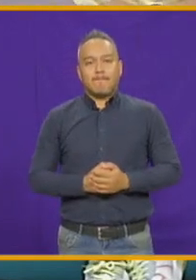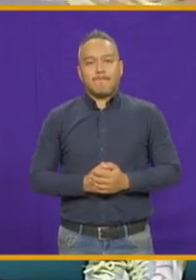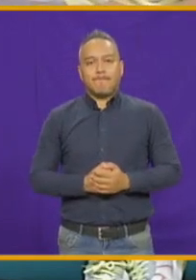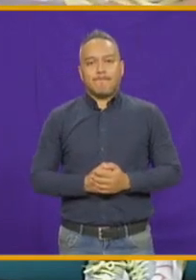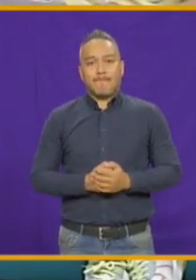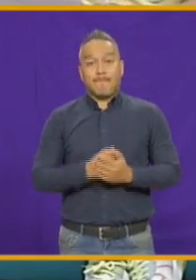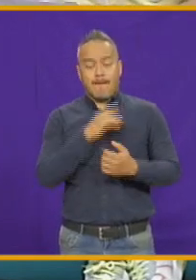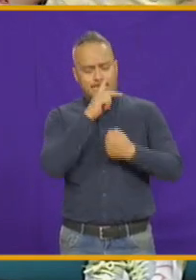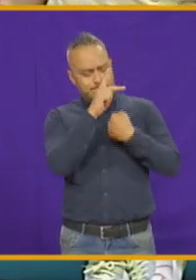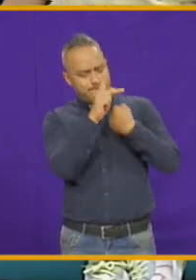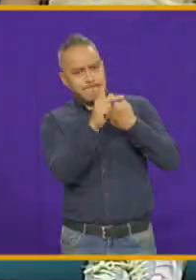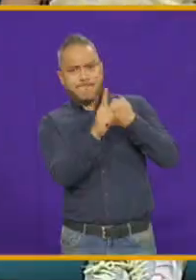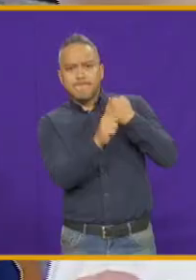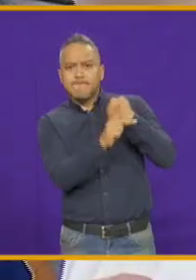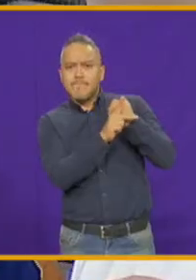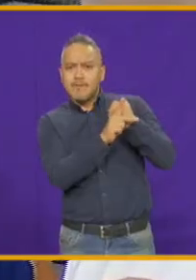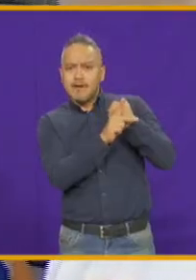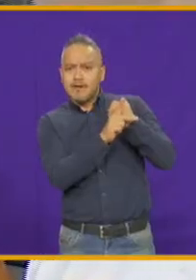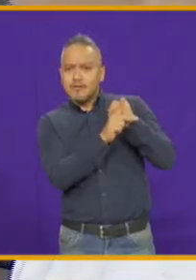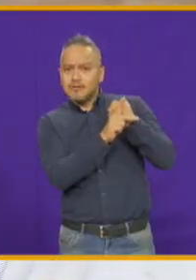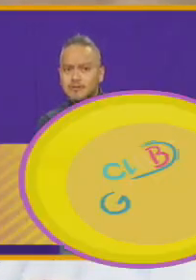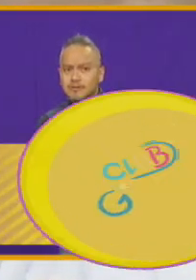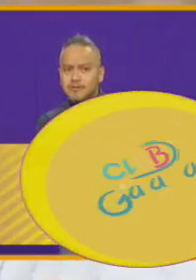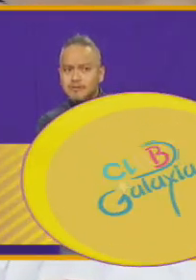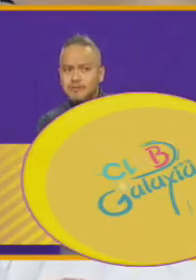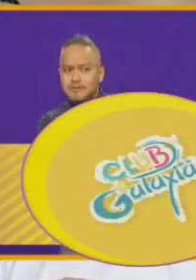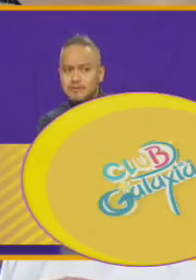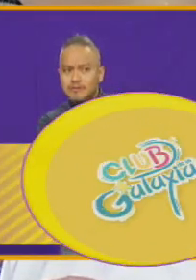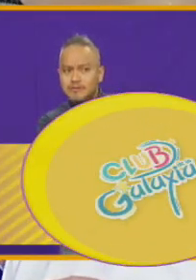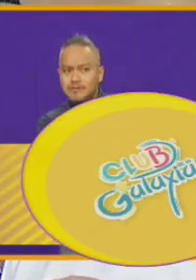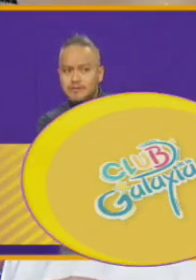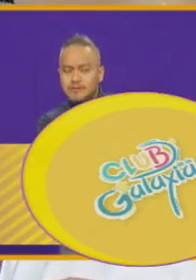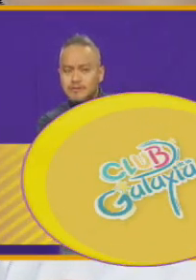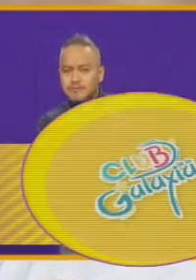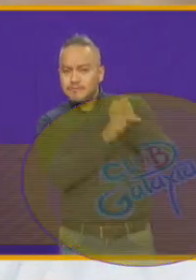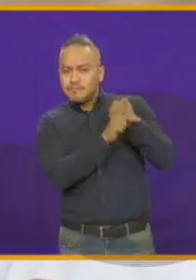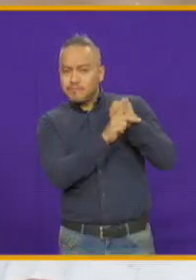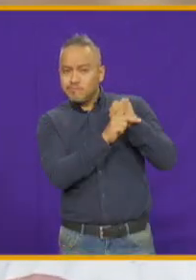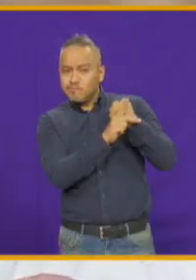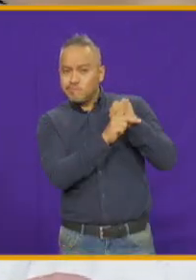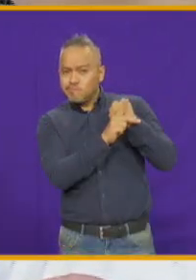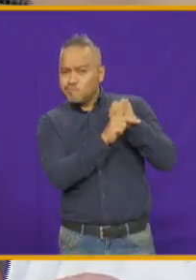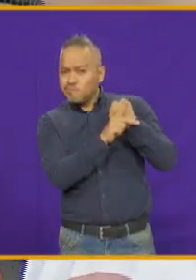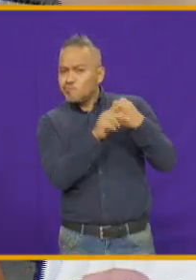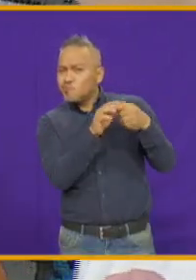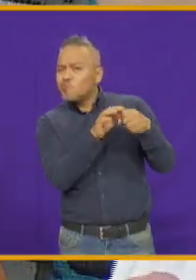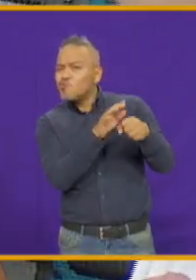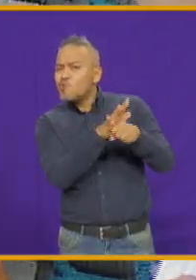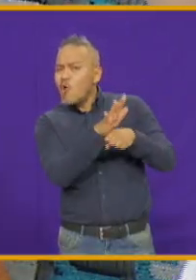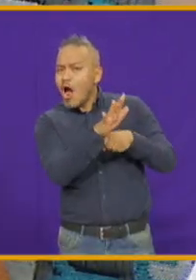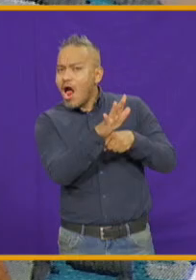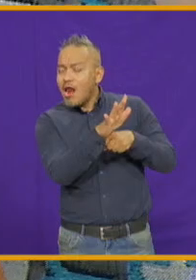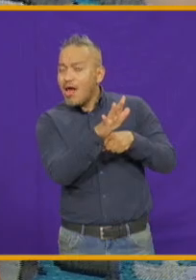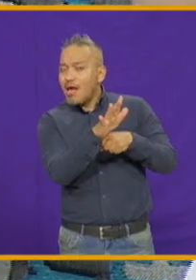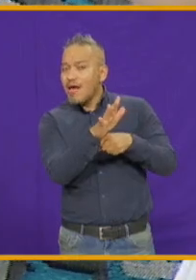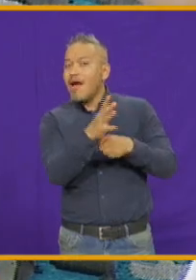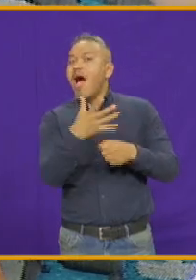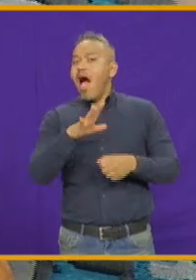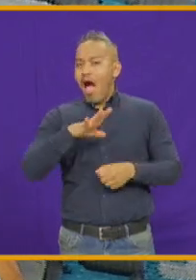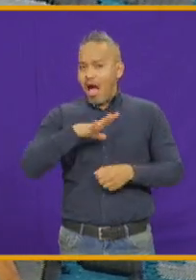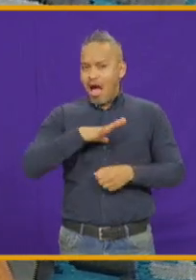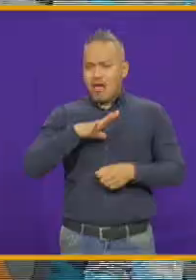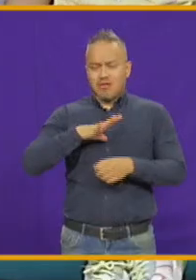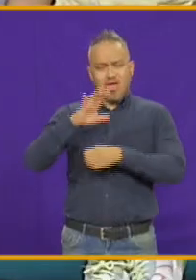país en qué país se encuentra se encuentra la mayor biodiversidad